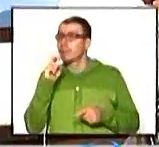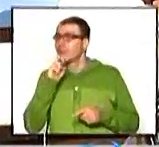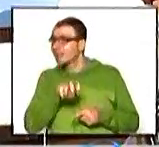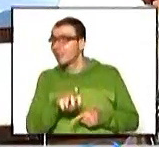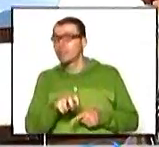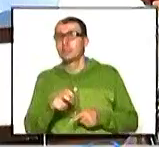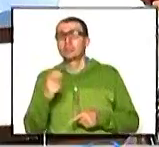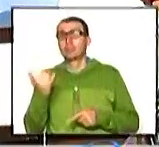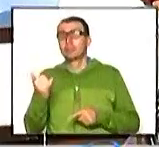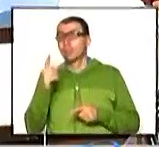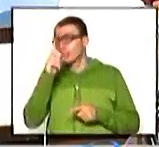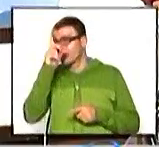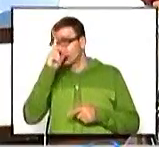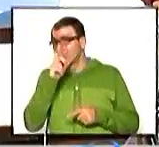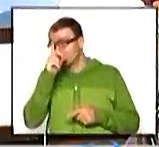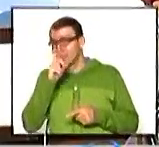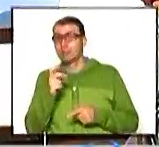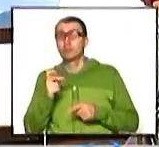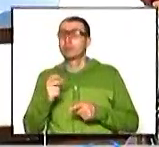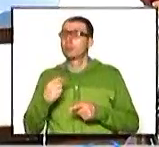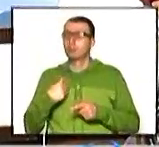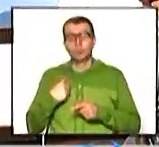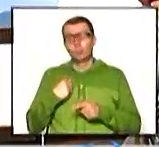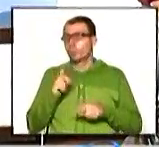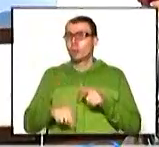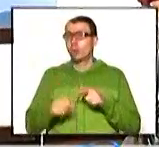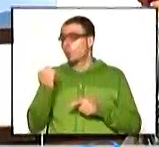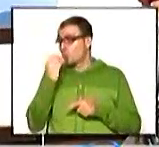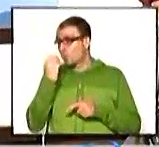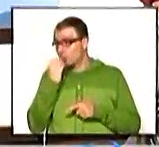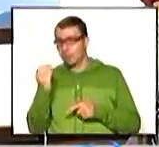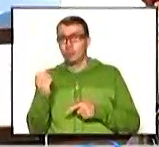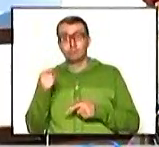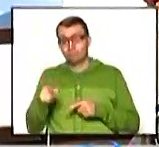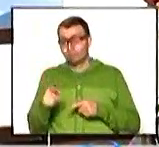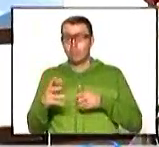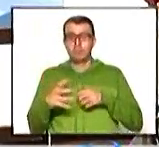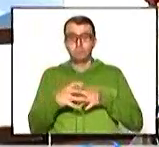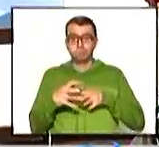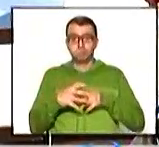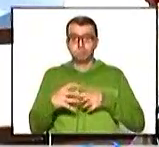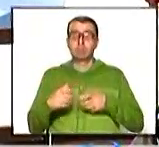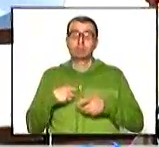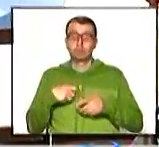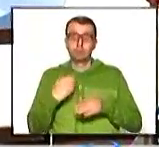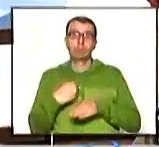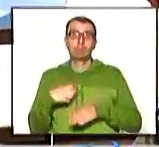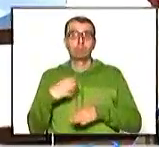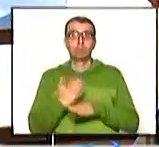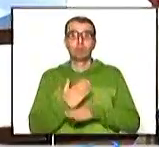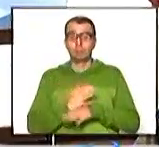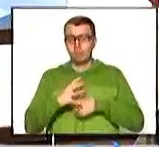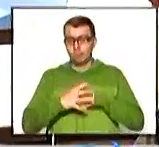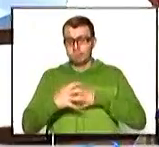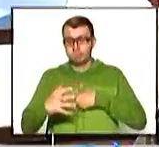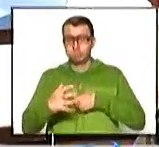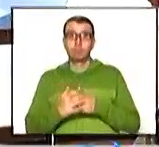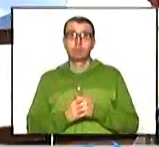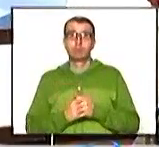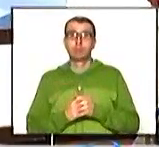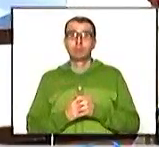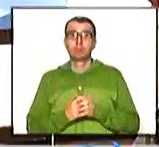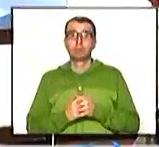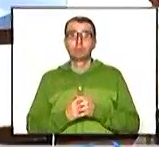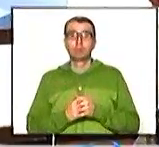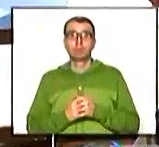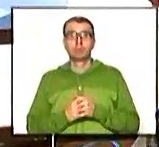articulaciones. Entonces quería saber por qué podría cambiar de esas carnes. Muchísimas gracias. Señora, yo creo que el problema